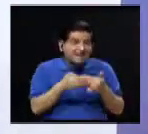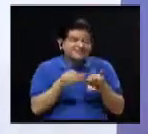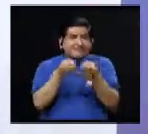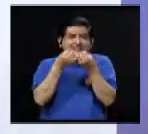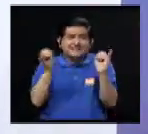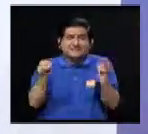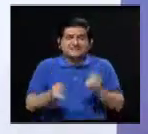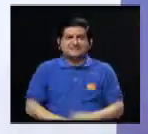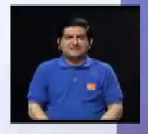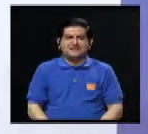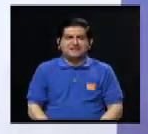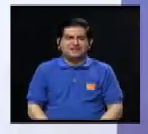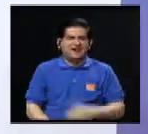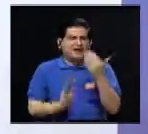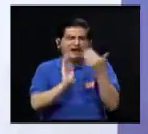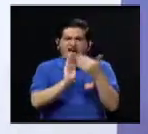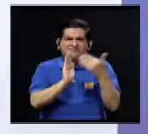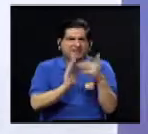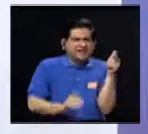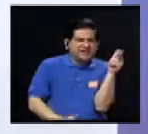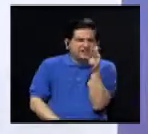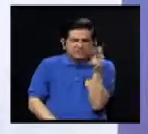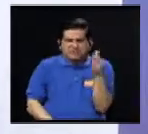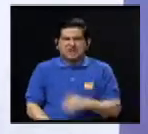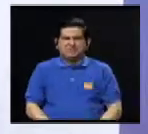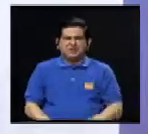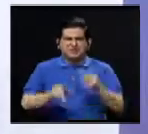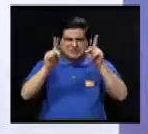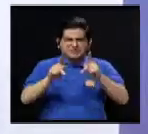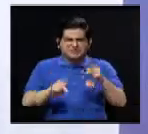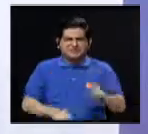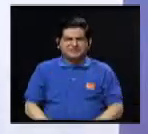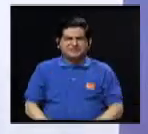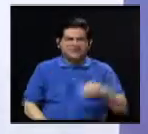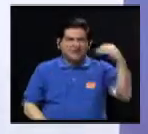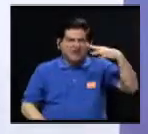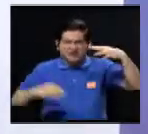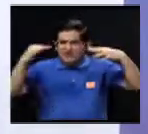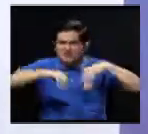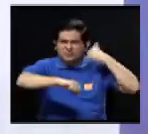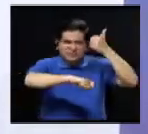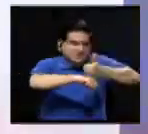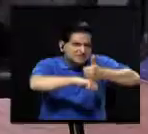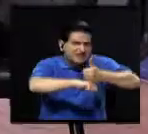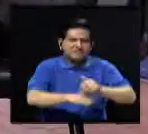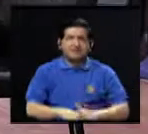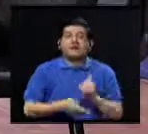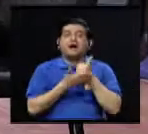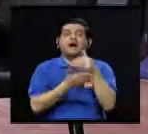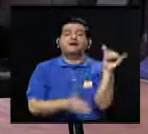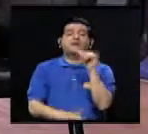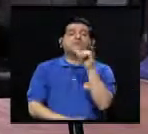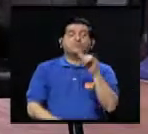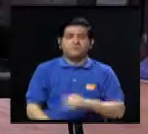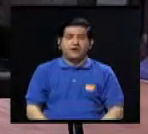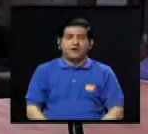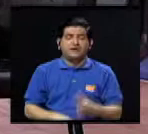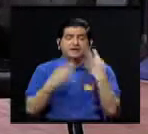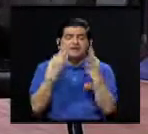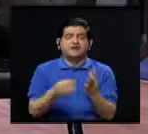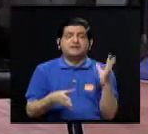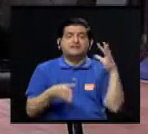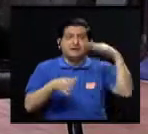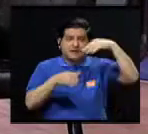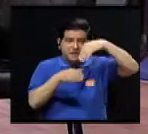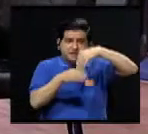sin interrumpirles con las cámaras, con el camarógrafo, claro. con la iluminación, con esto, ayudó mucho también a